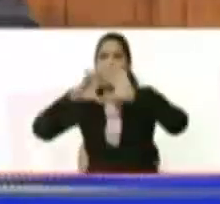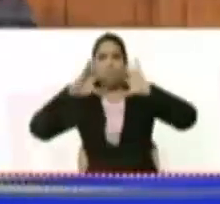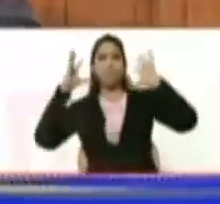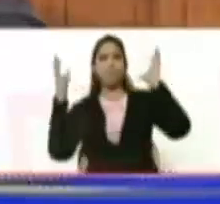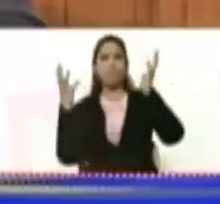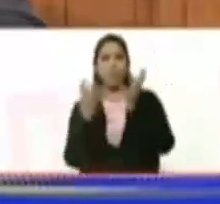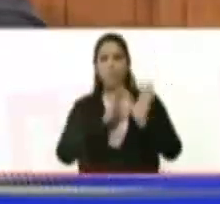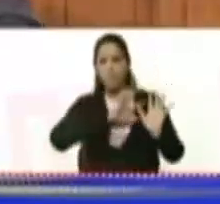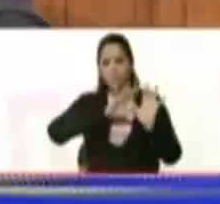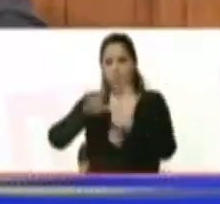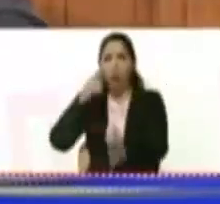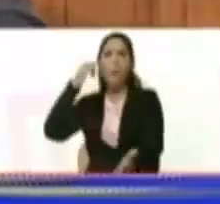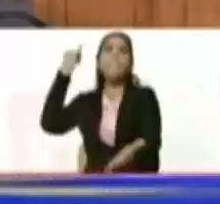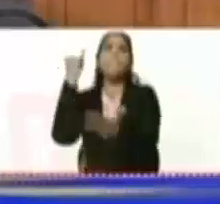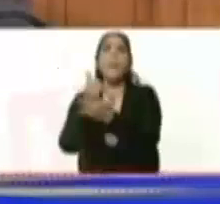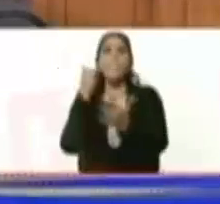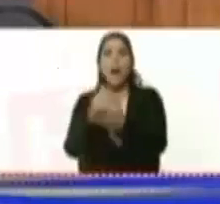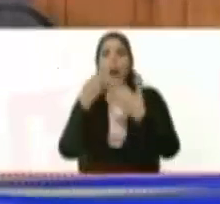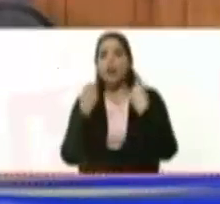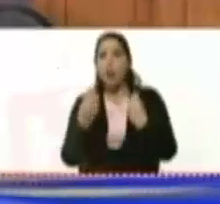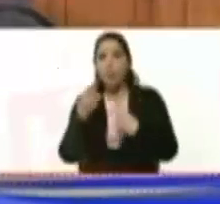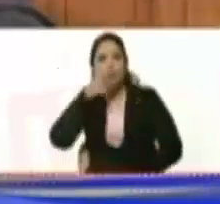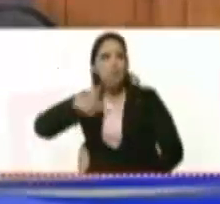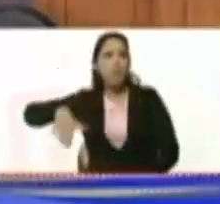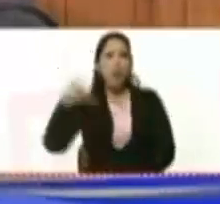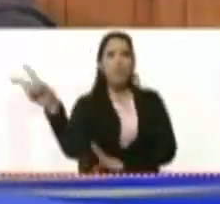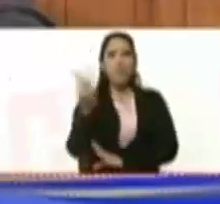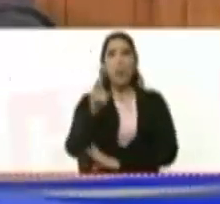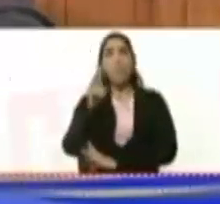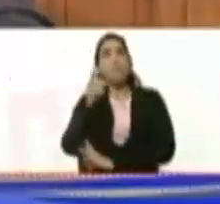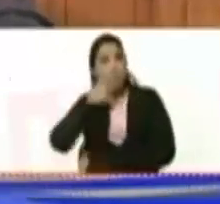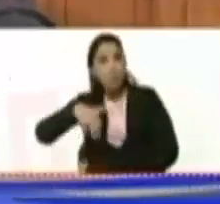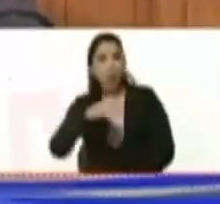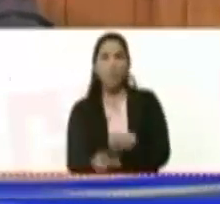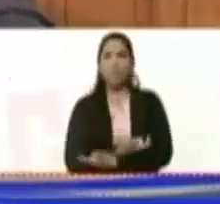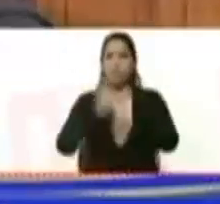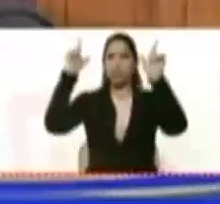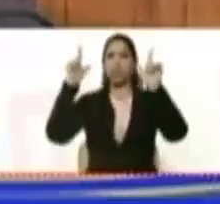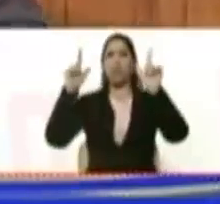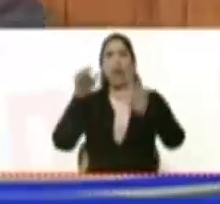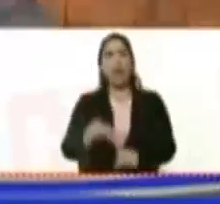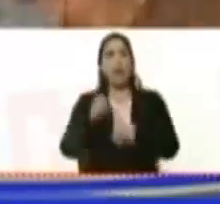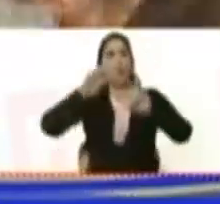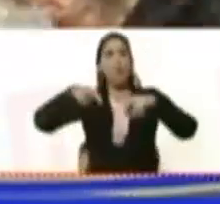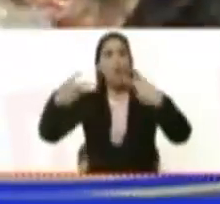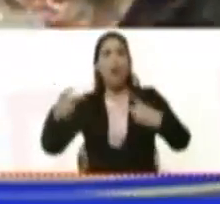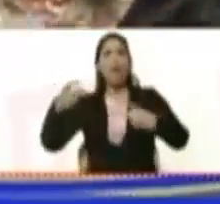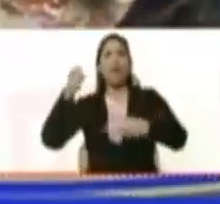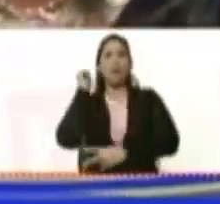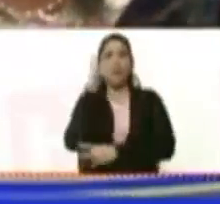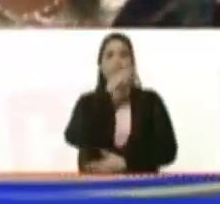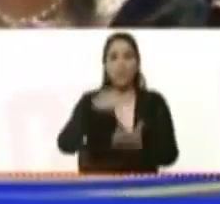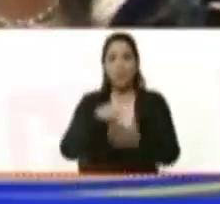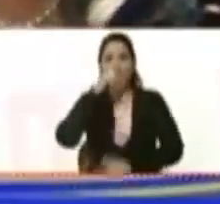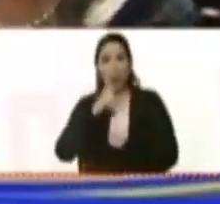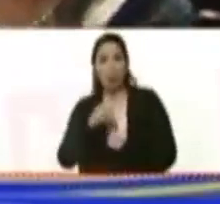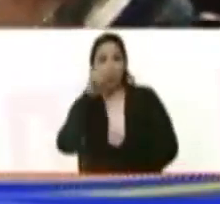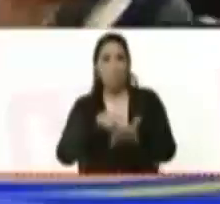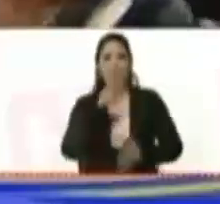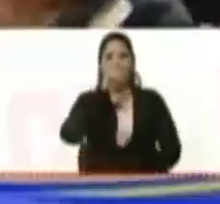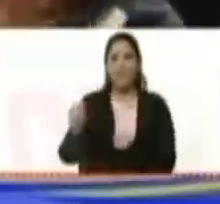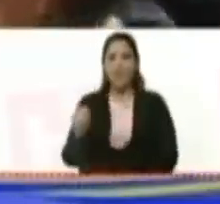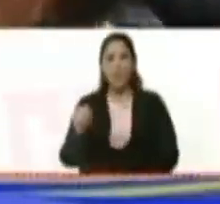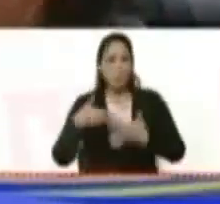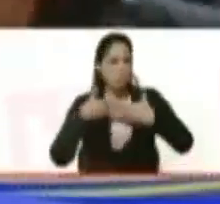Juan Guaidó, habló hoy desde Canadá en compañía del canciller de ese país, donde explicó que puede estar en riesgo al momento